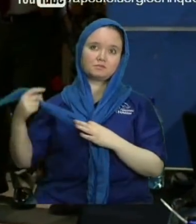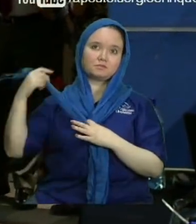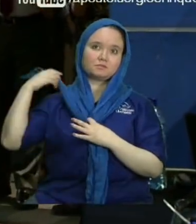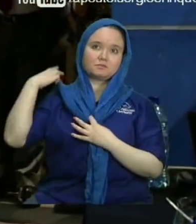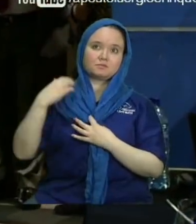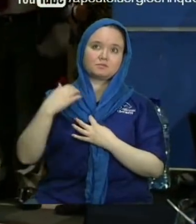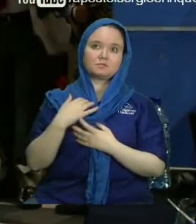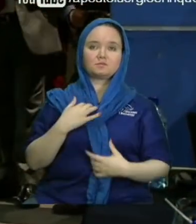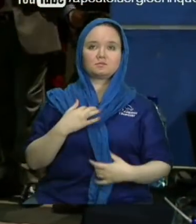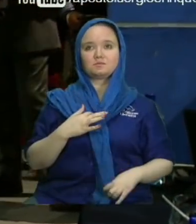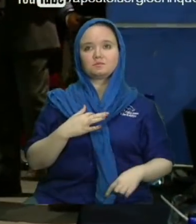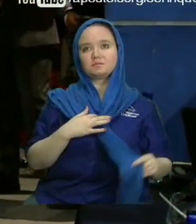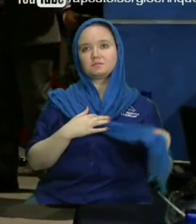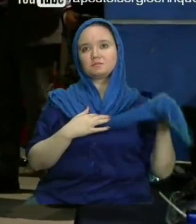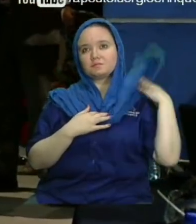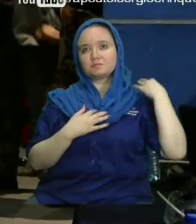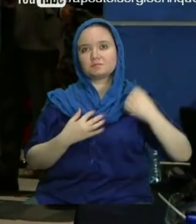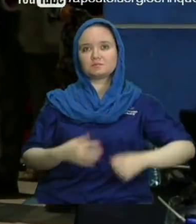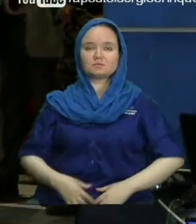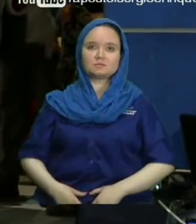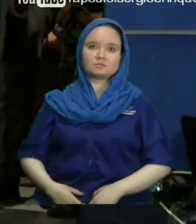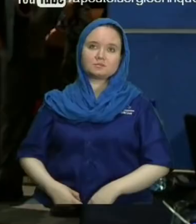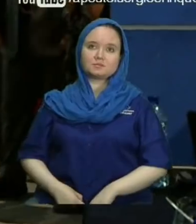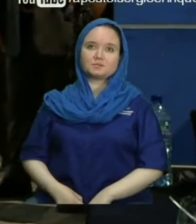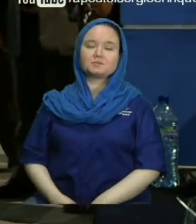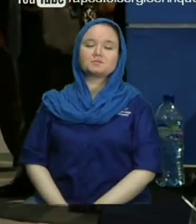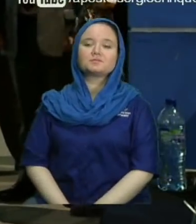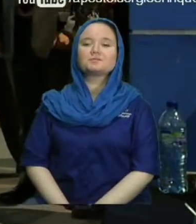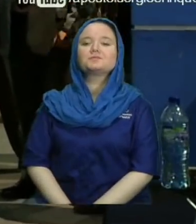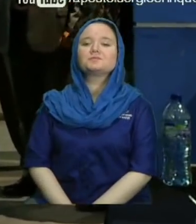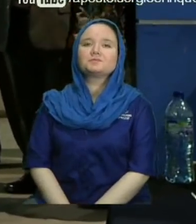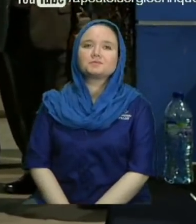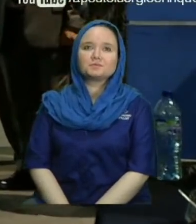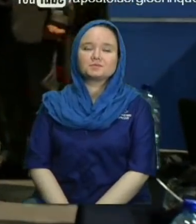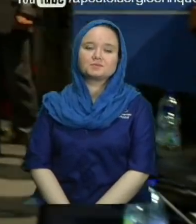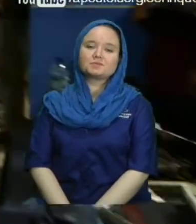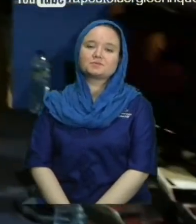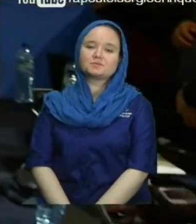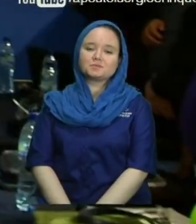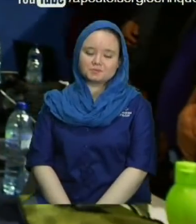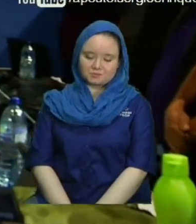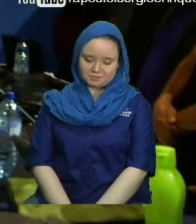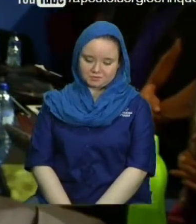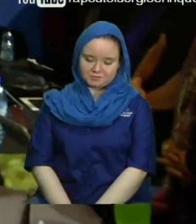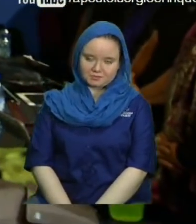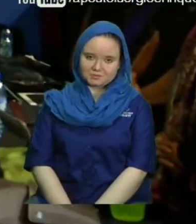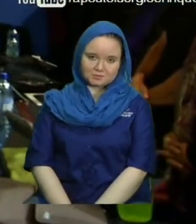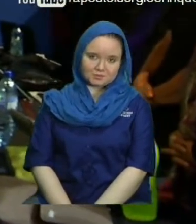Todavía tengo. ¿Cuánto vos? Mira con tus ojitos. 10 minutos. Cierra tus ojitos entonces.